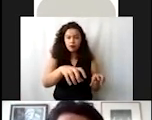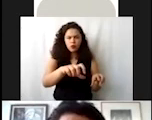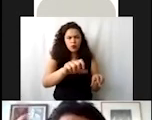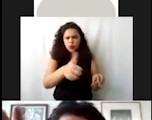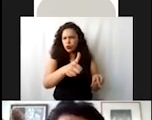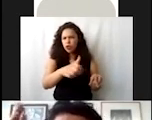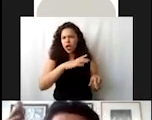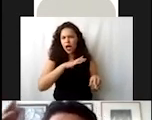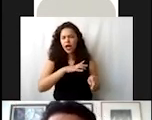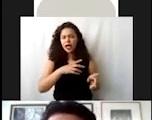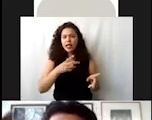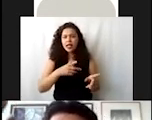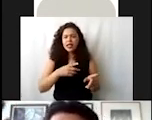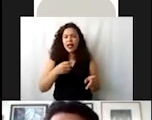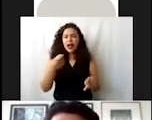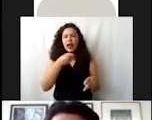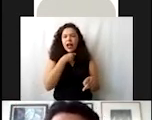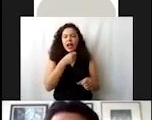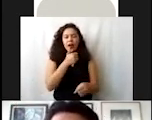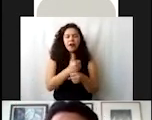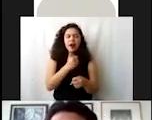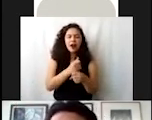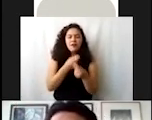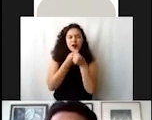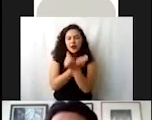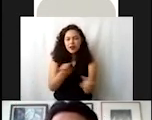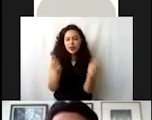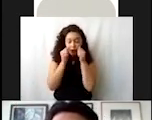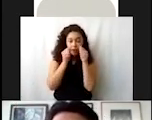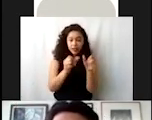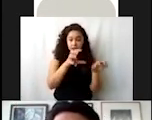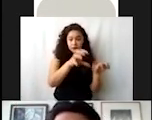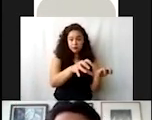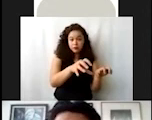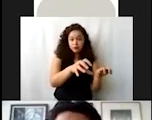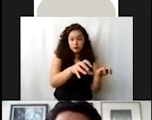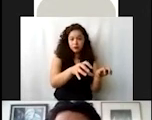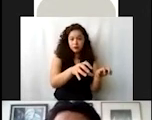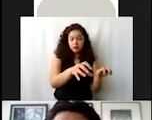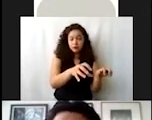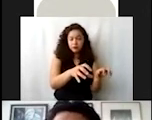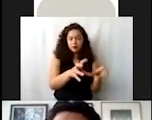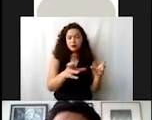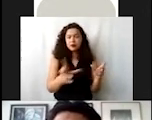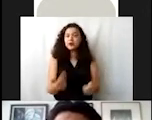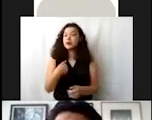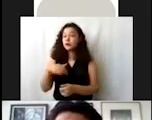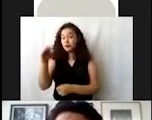donde atendemos a los abuelos o a los niños, o no sé. Bueno, debo de considerar yo